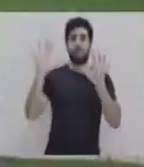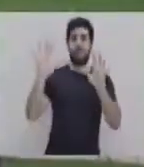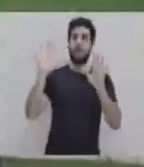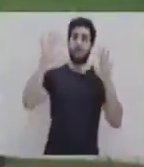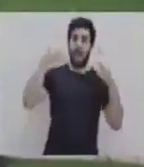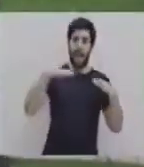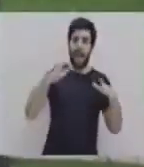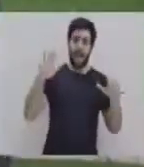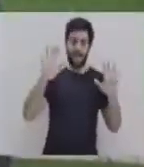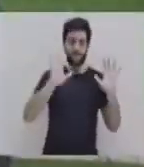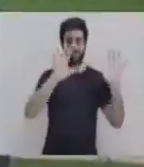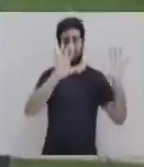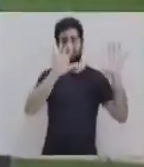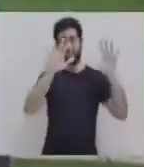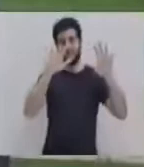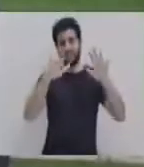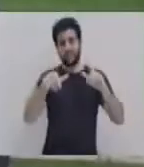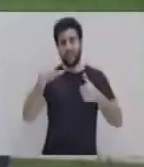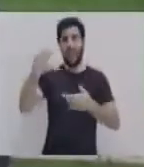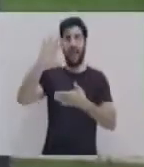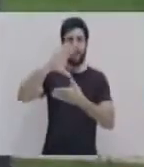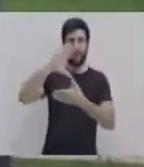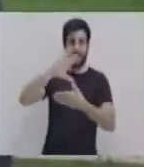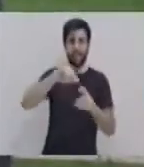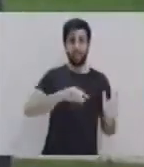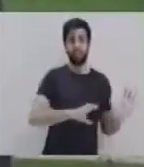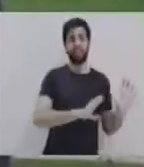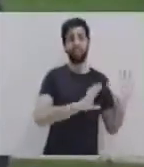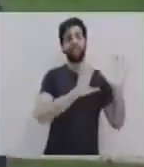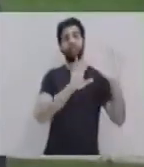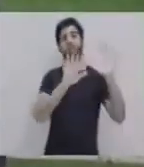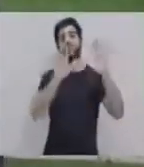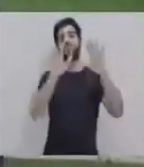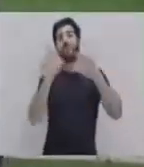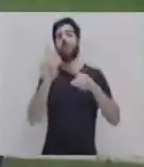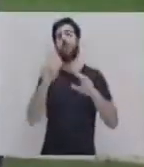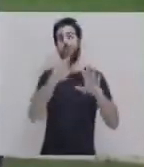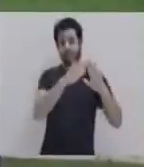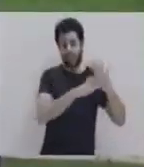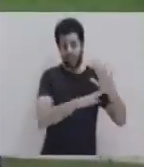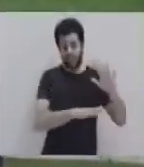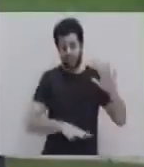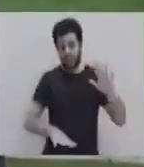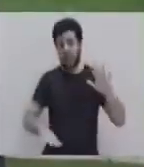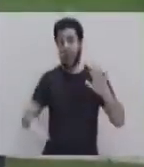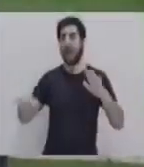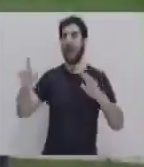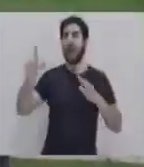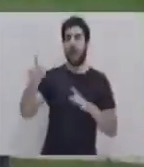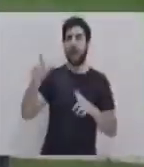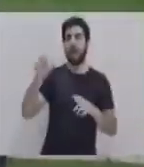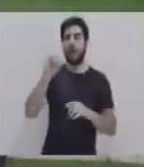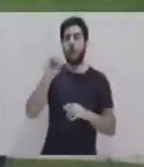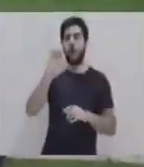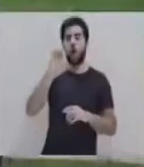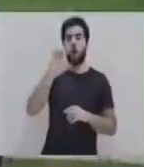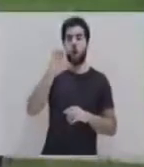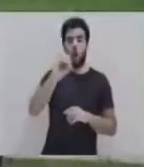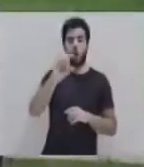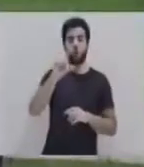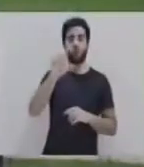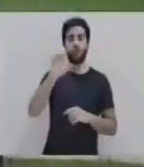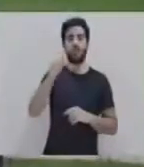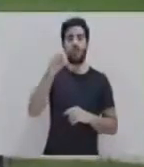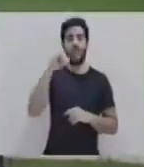el Océano Pacífico en el continente americano hacia el continente de Oceanía, hacia donde